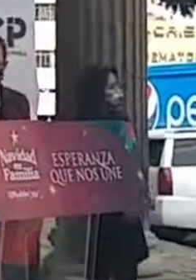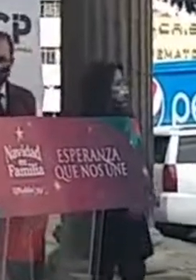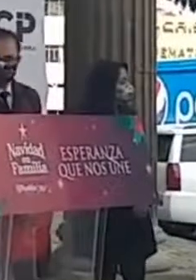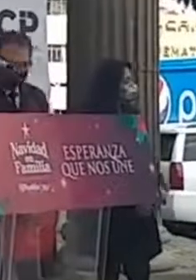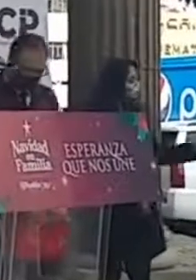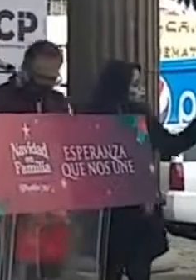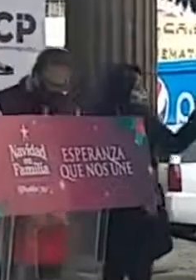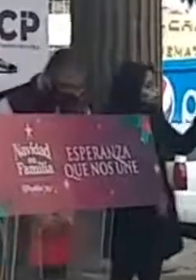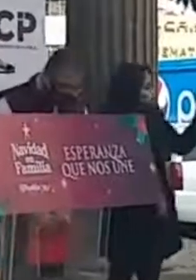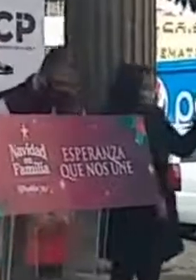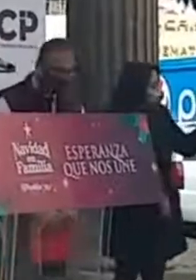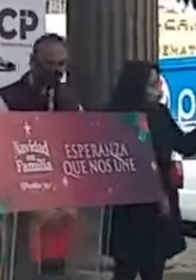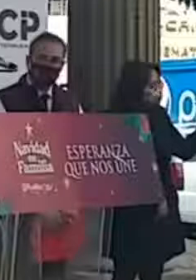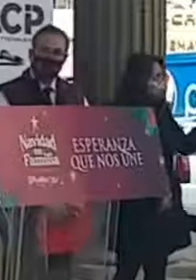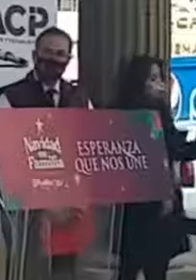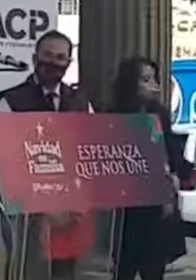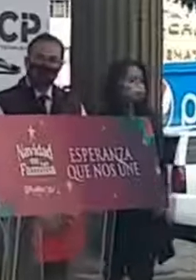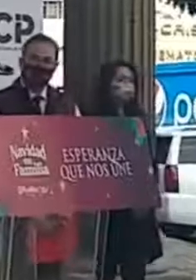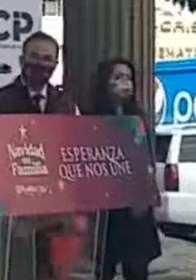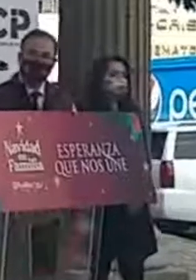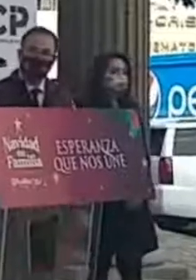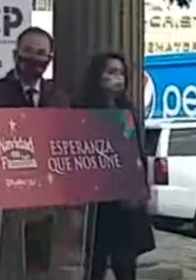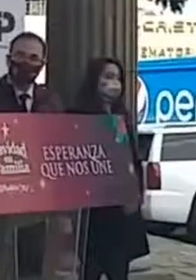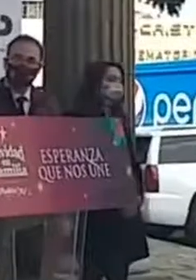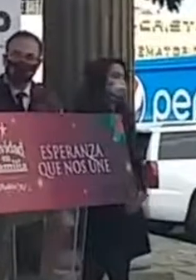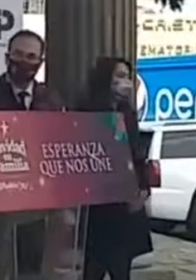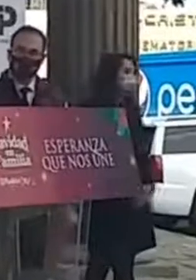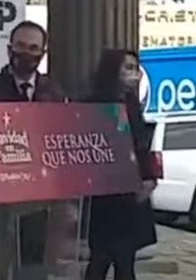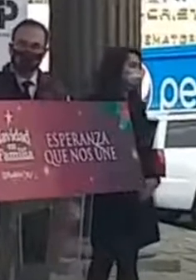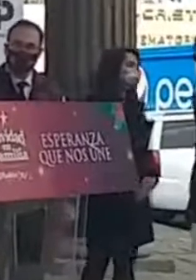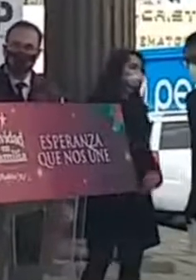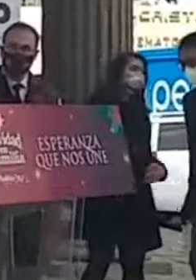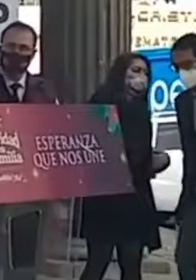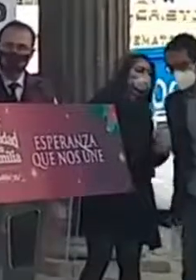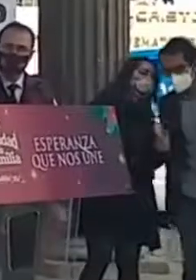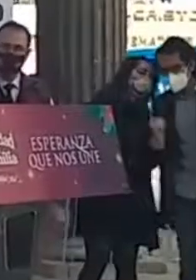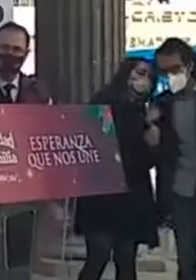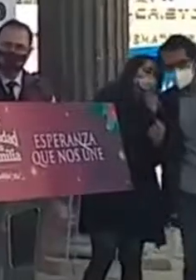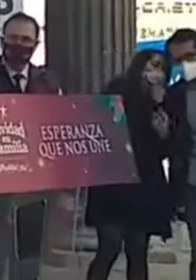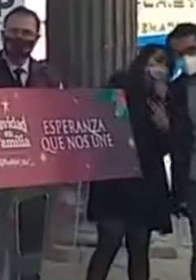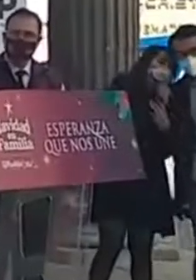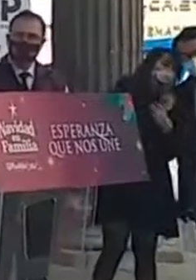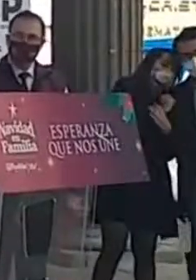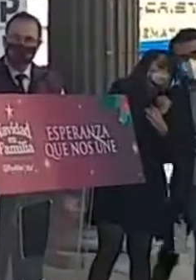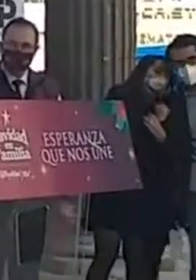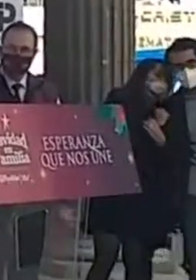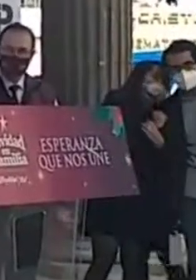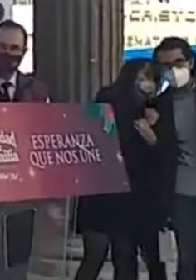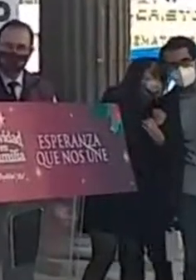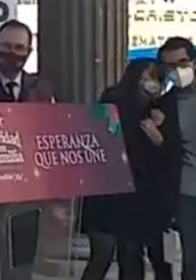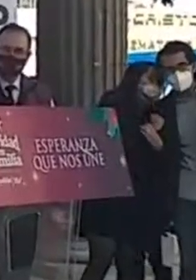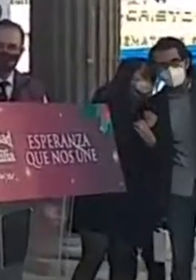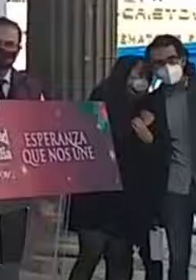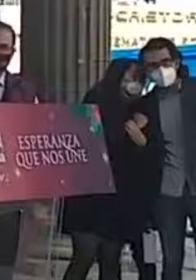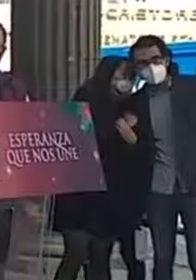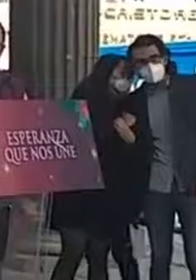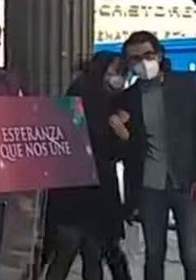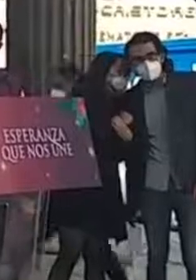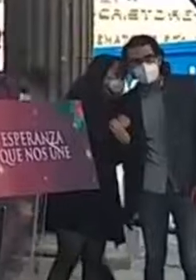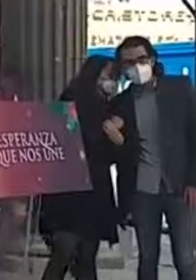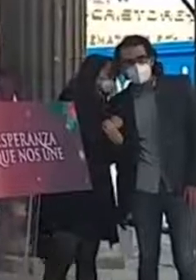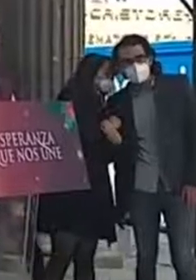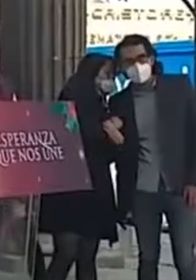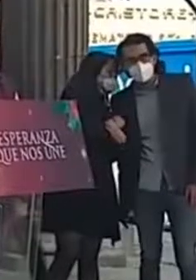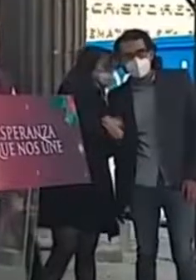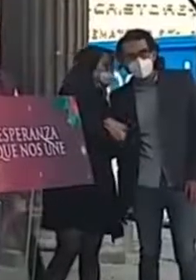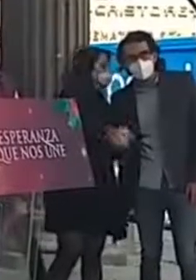sus trabajos. Para mí es una satisfacción poder saber, porque mucho público lo va a